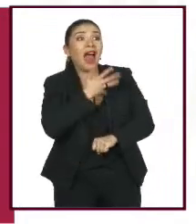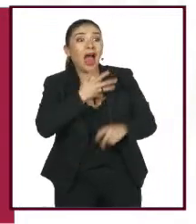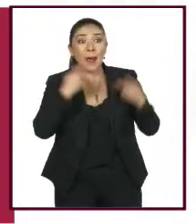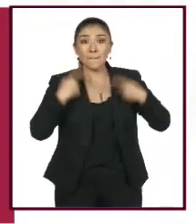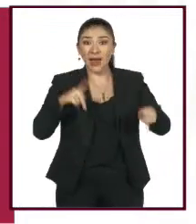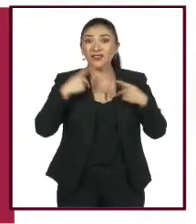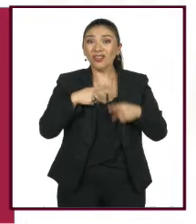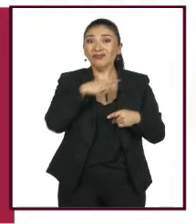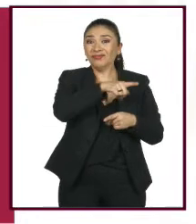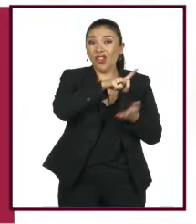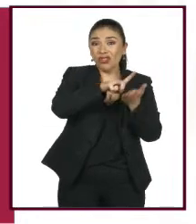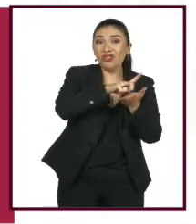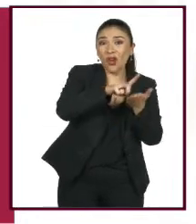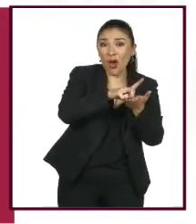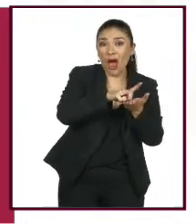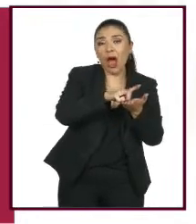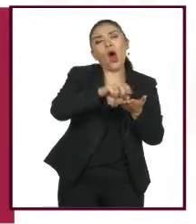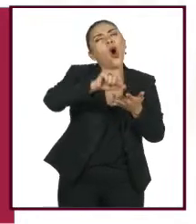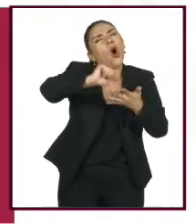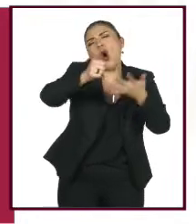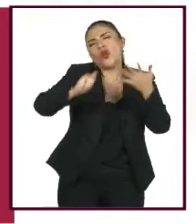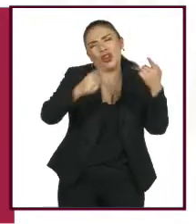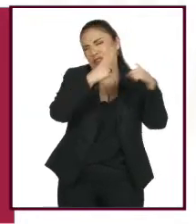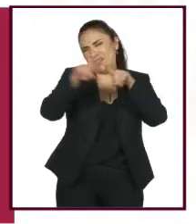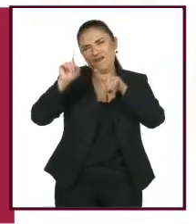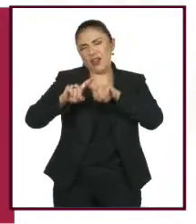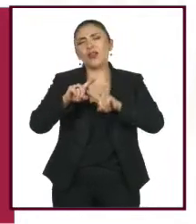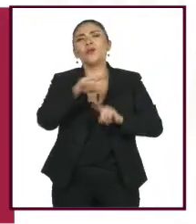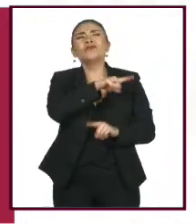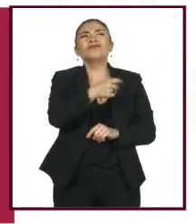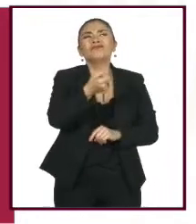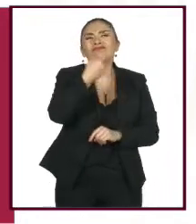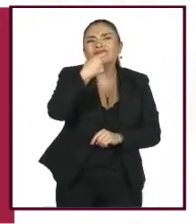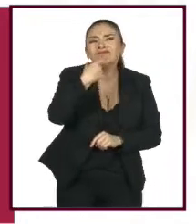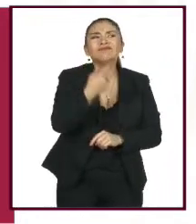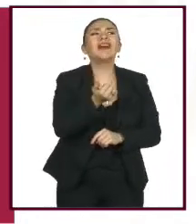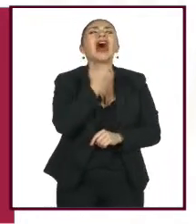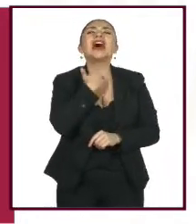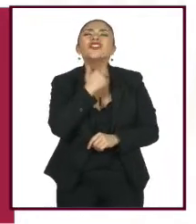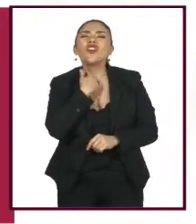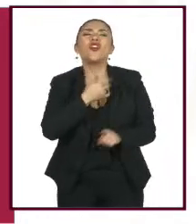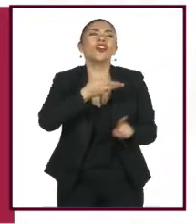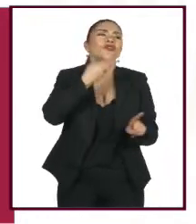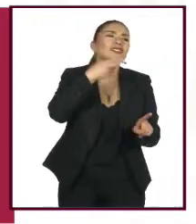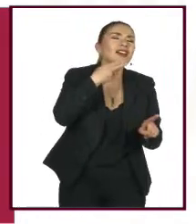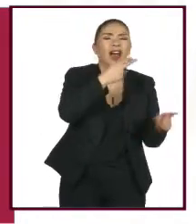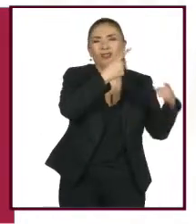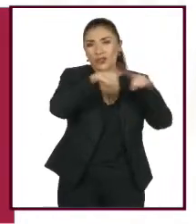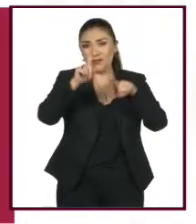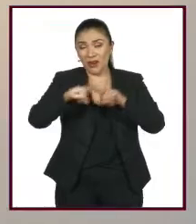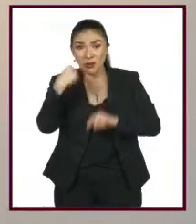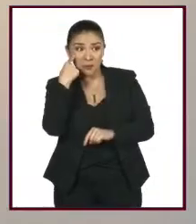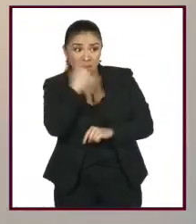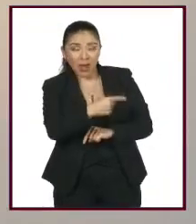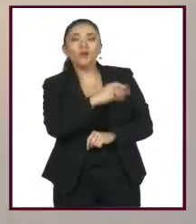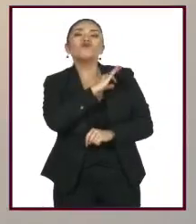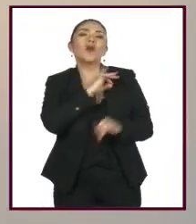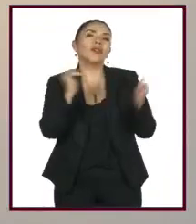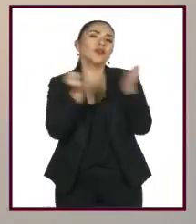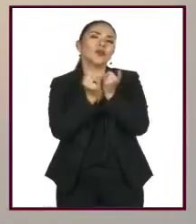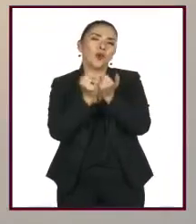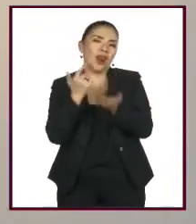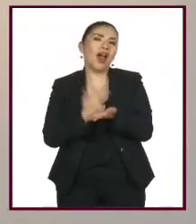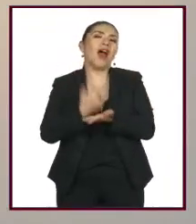no tiene que ser este tipo de sustancia, pero que consuma alcohol o tabaco o alguna otra, pues también el riesgo sea mucho